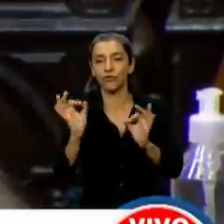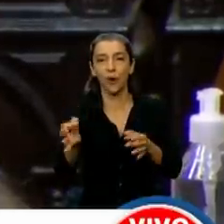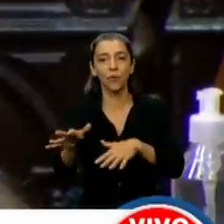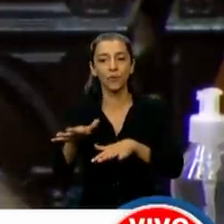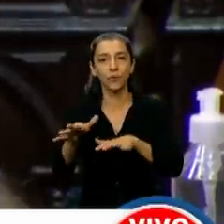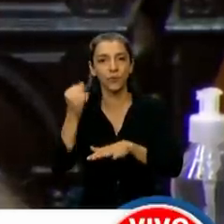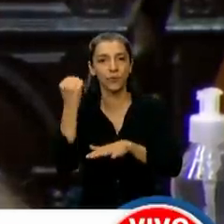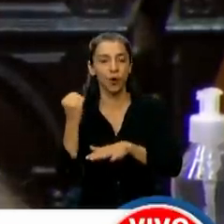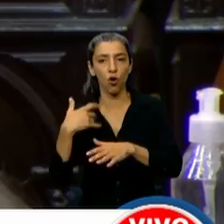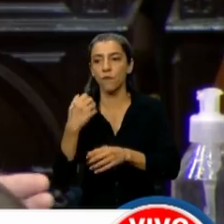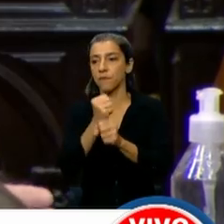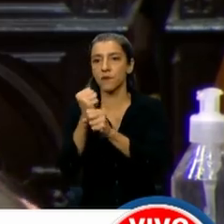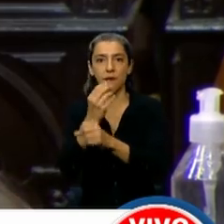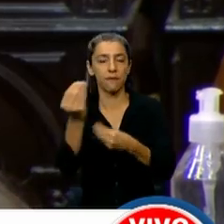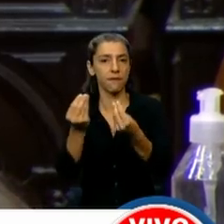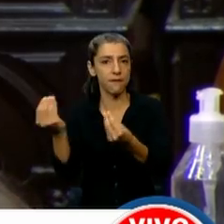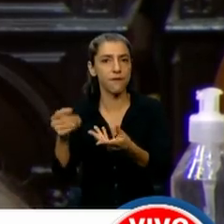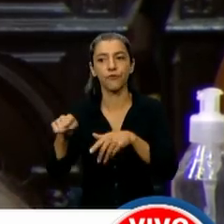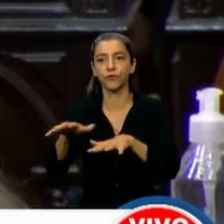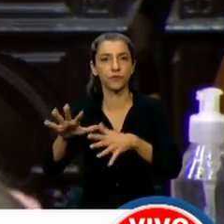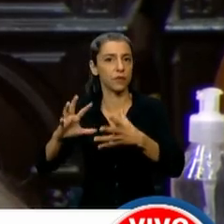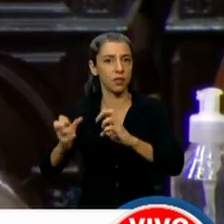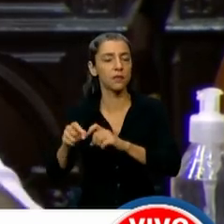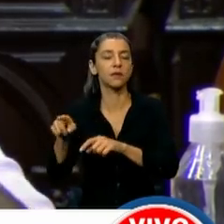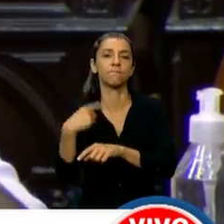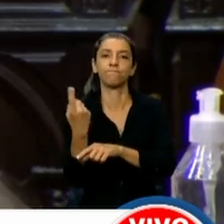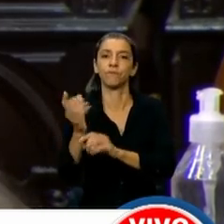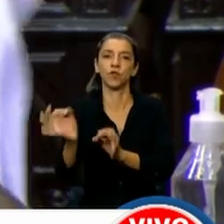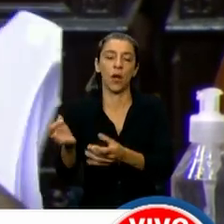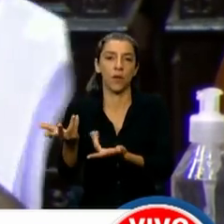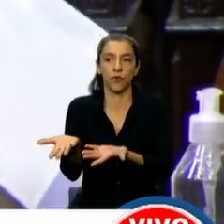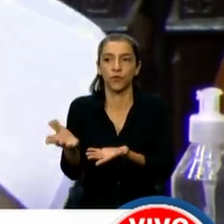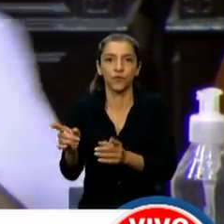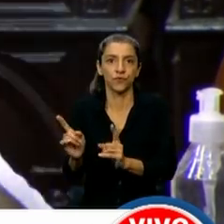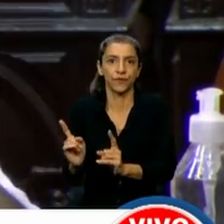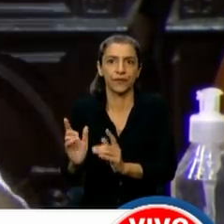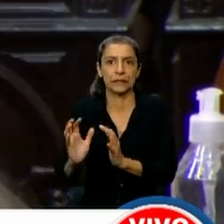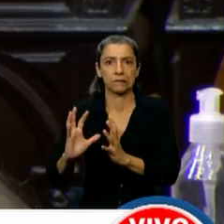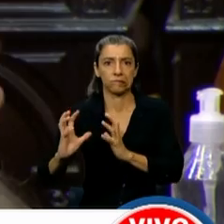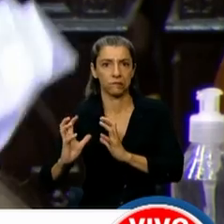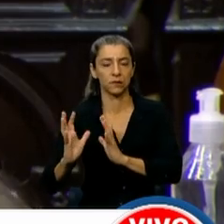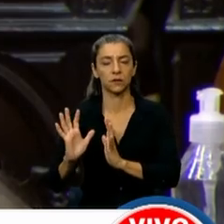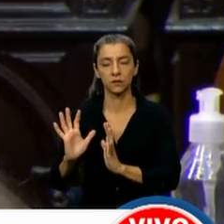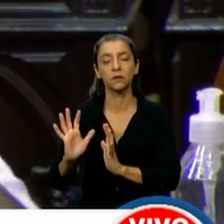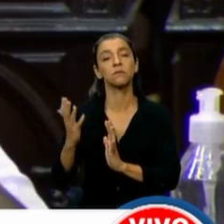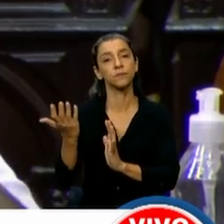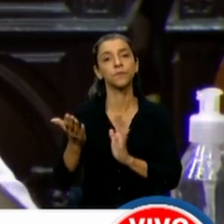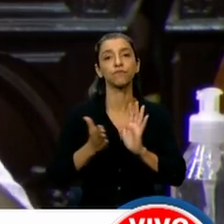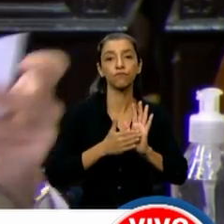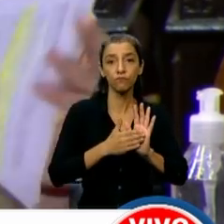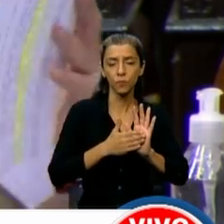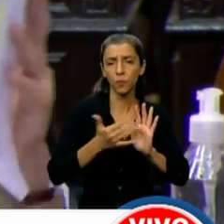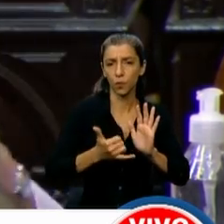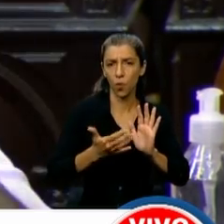crisis del empleo lamentablemente se mantiene prueba de ello prueba de ello es